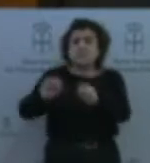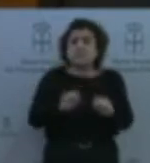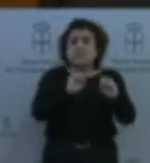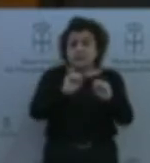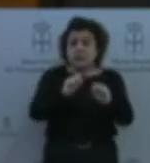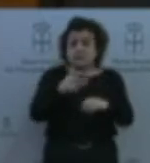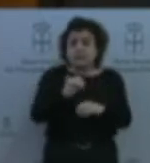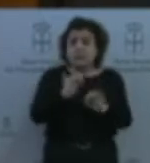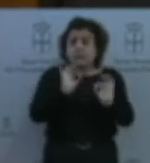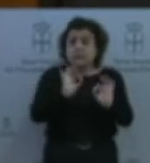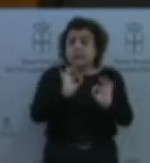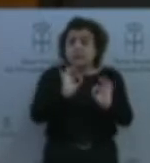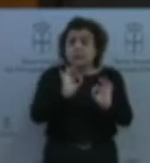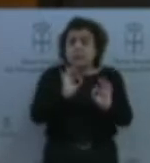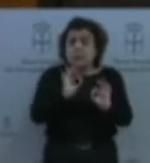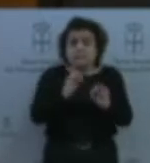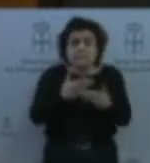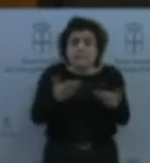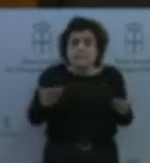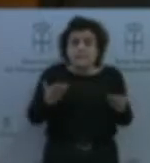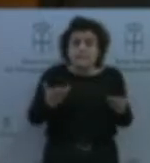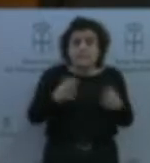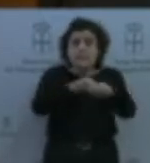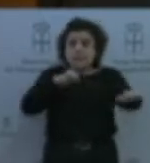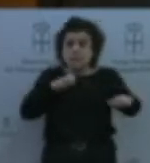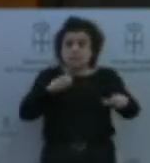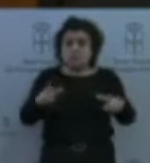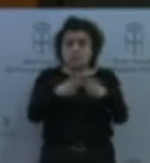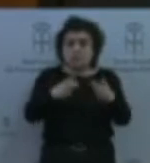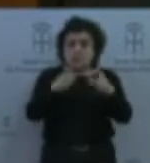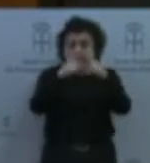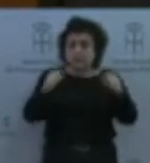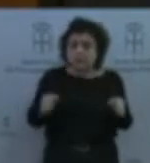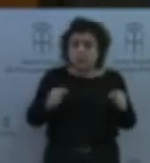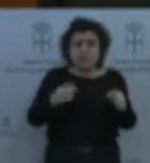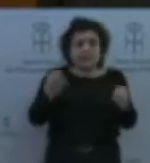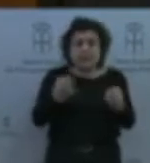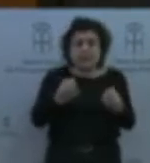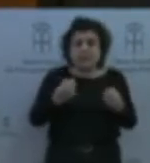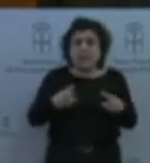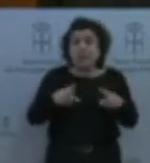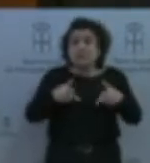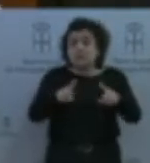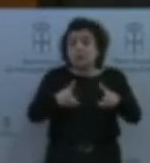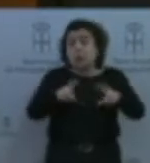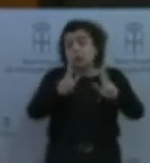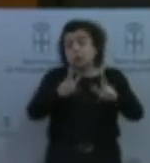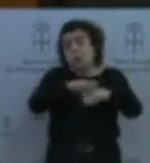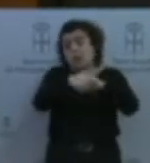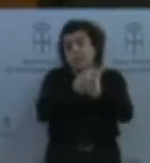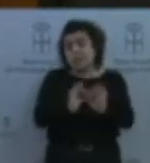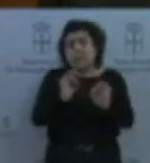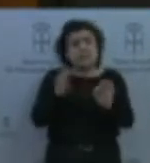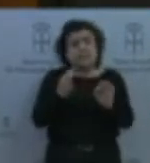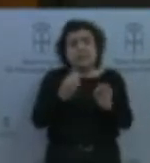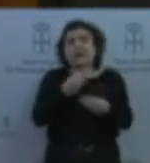de la sociedad asturiana. La consigna de cualquier democracia en tiempos de indecisión tiene que ser, por lo tanto, avanzar. Con prudencia, sí,